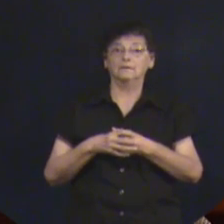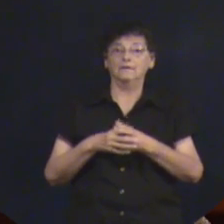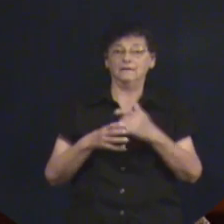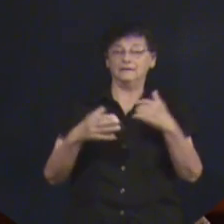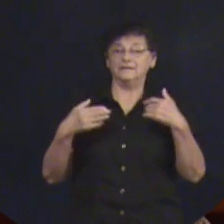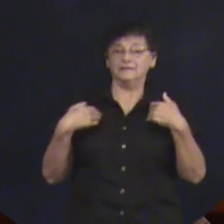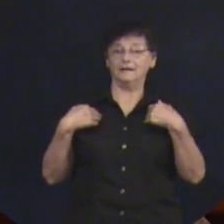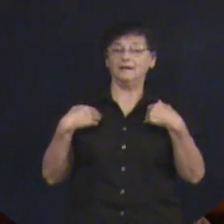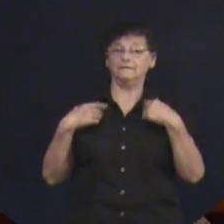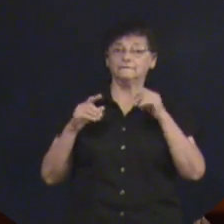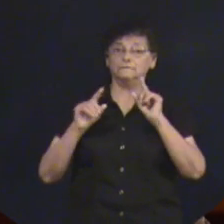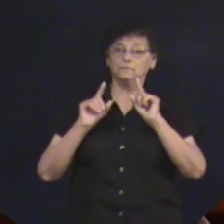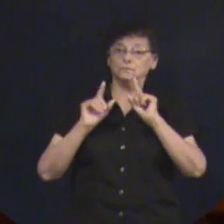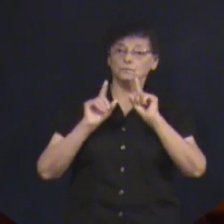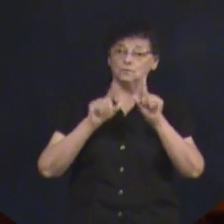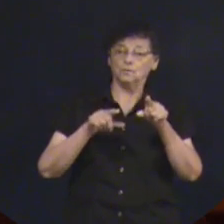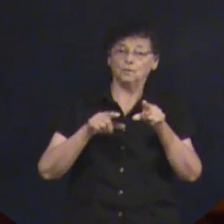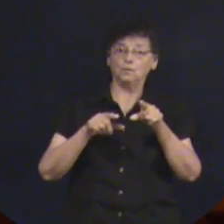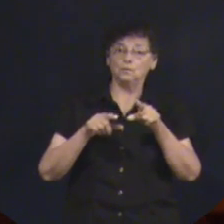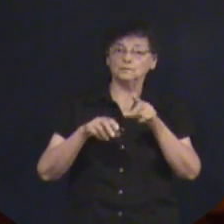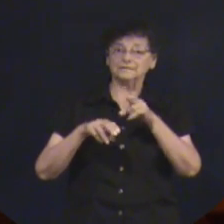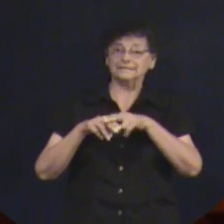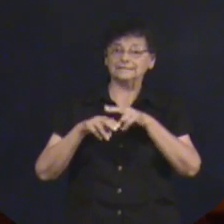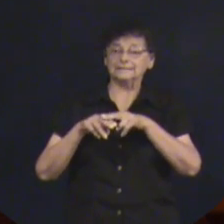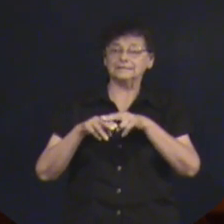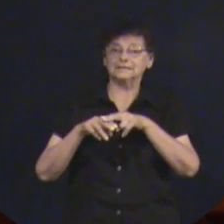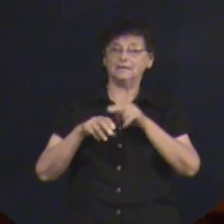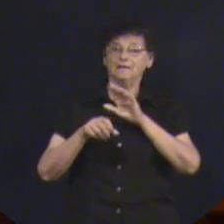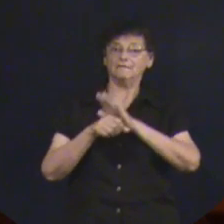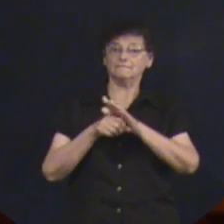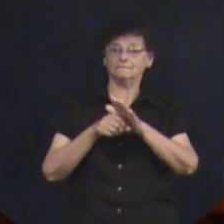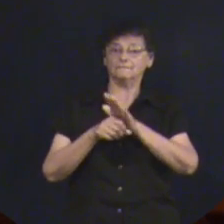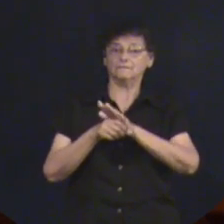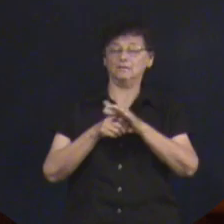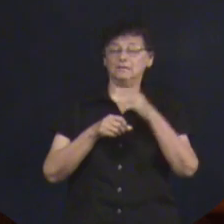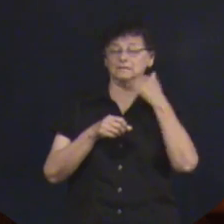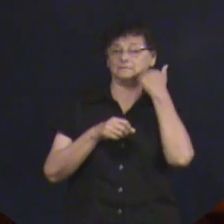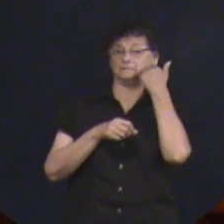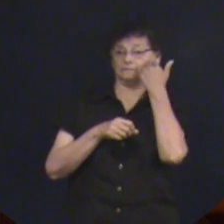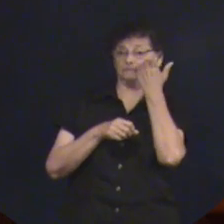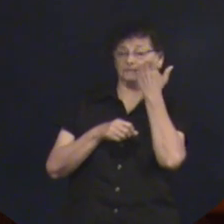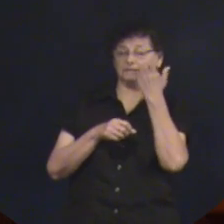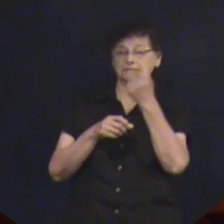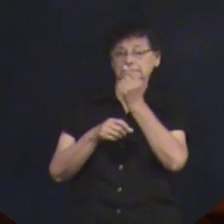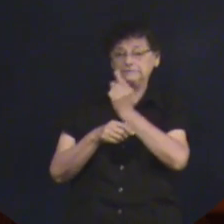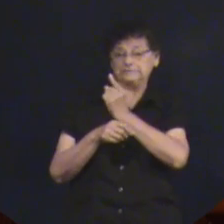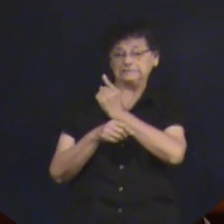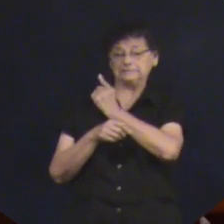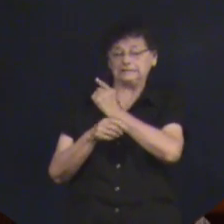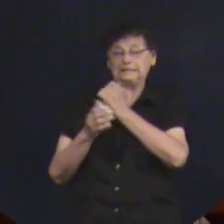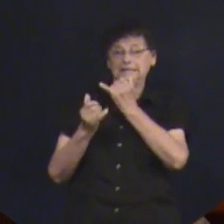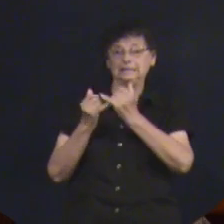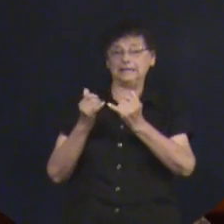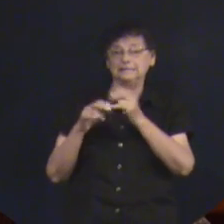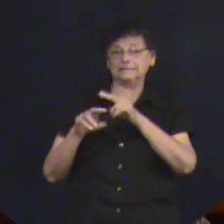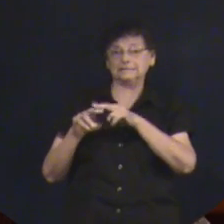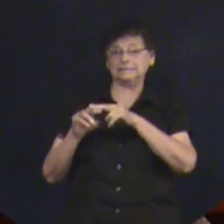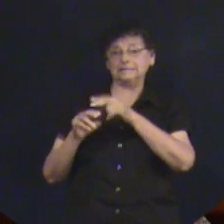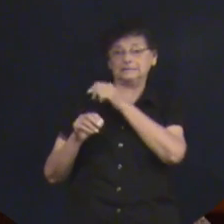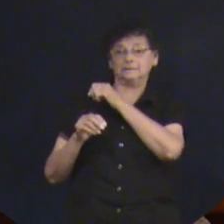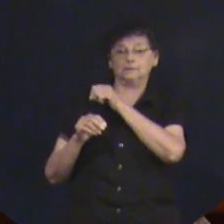y tengas que ir a ocupar, lleno de vergüenza, el último asiento.